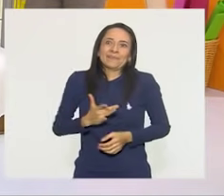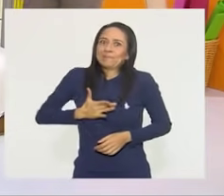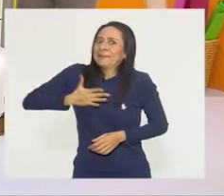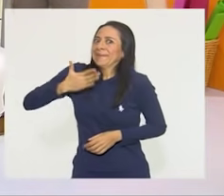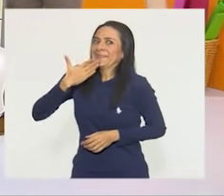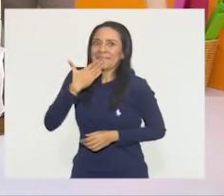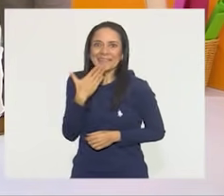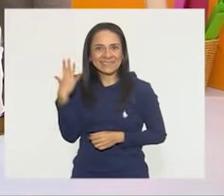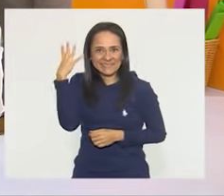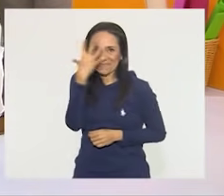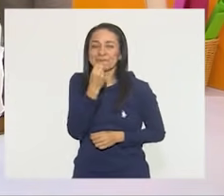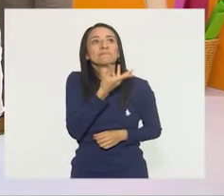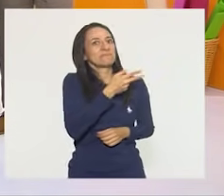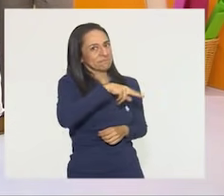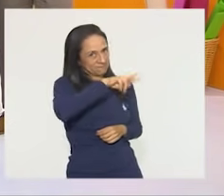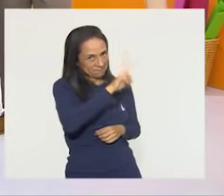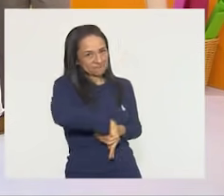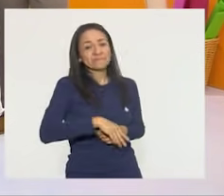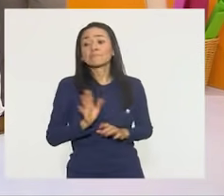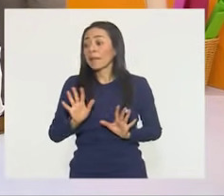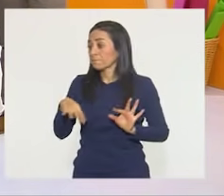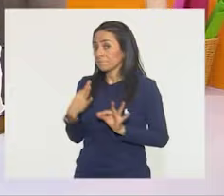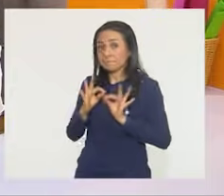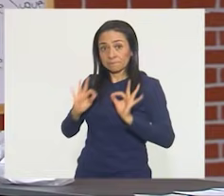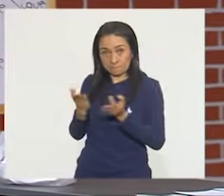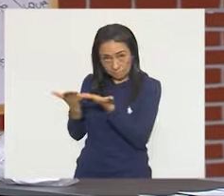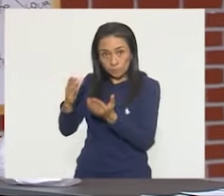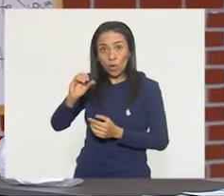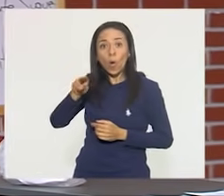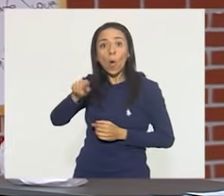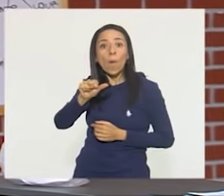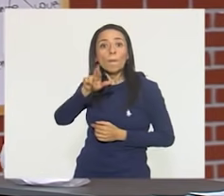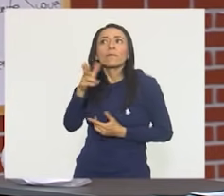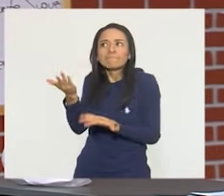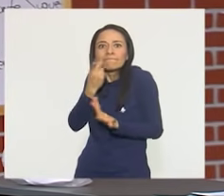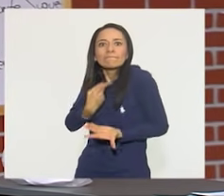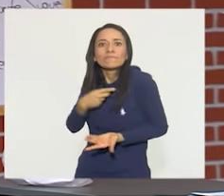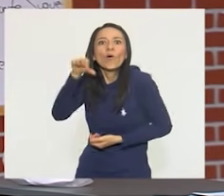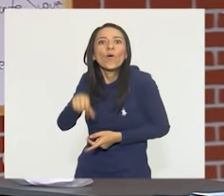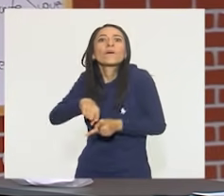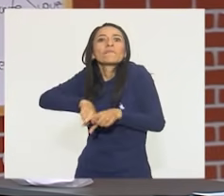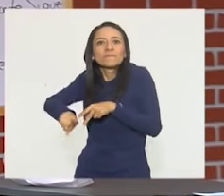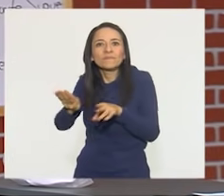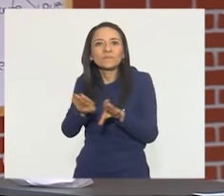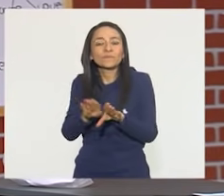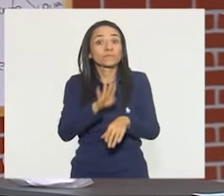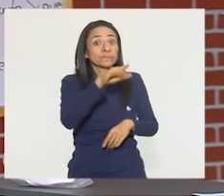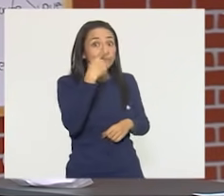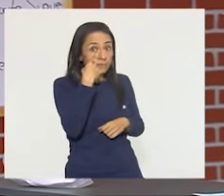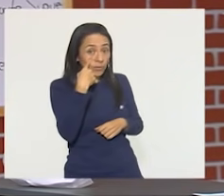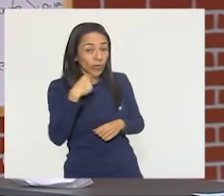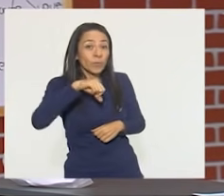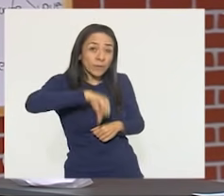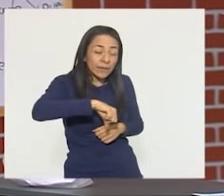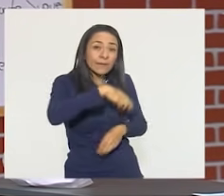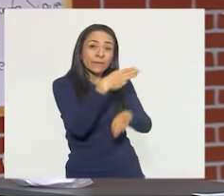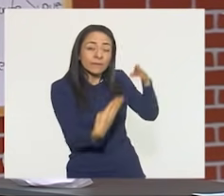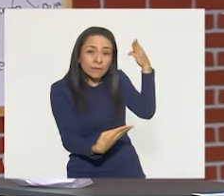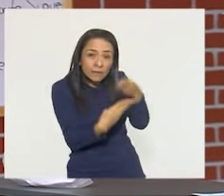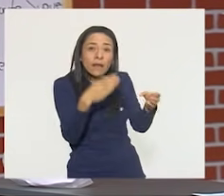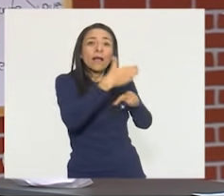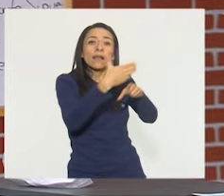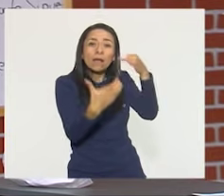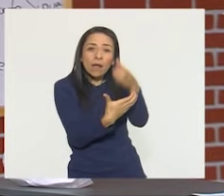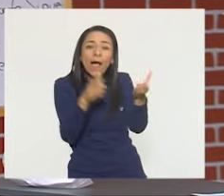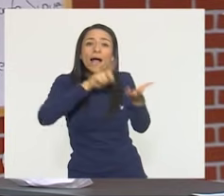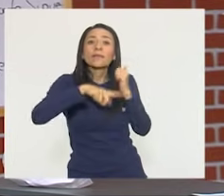Ahora sí, Omar, estamos listos para que nos digas cómo comenzamos nuestra clase. Bueno, pues el día de hoy vamos a ocupar materiales cotidianos que tengamos en casa. Y el día de